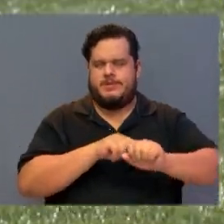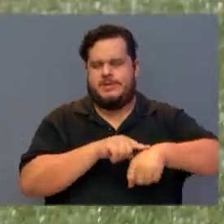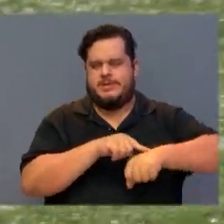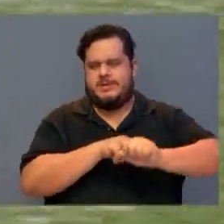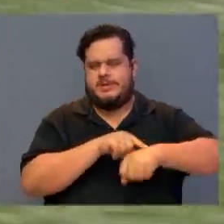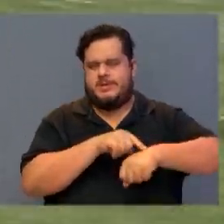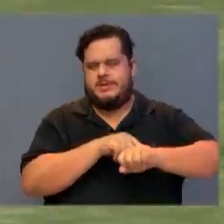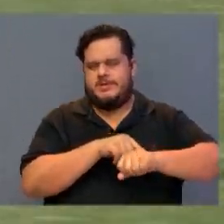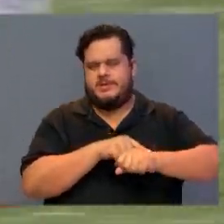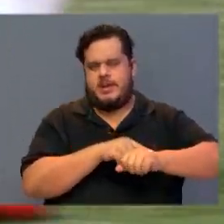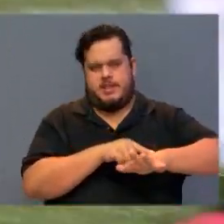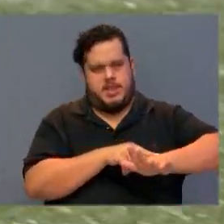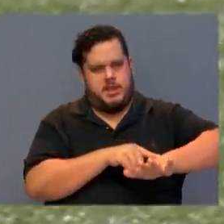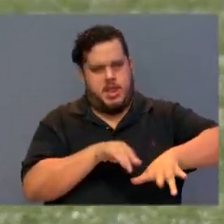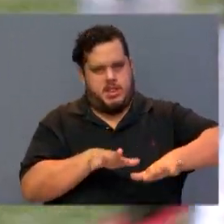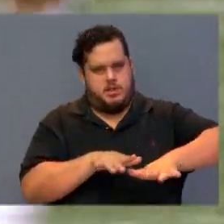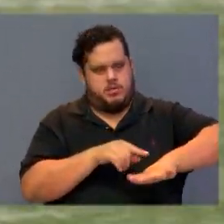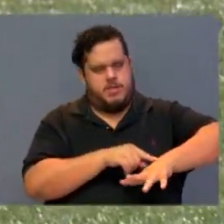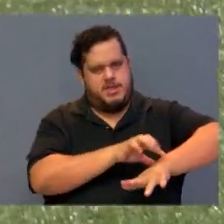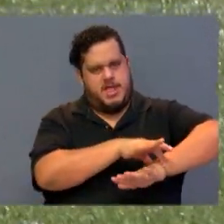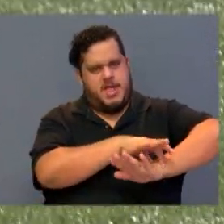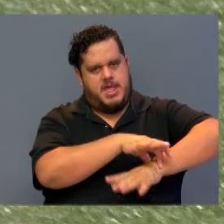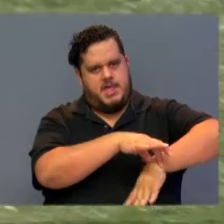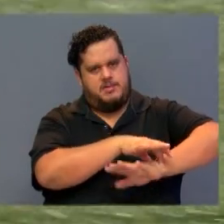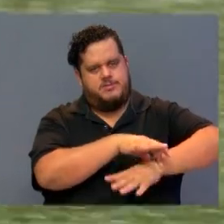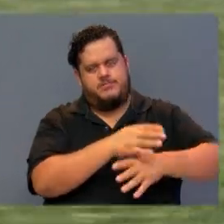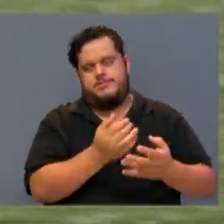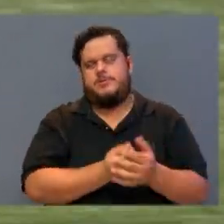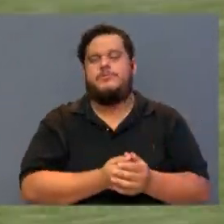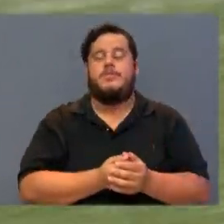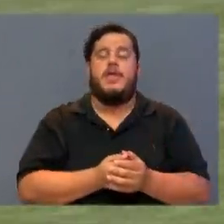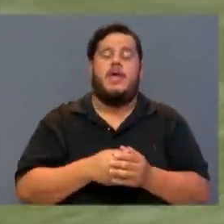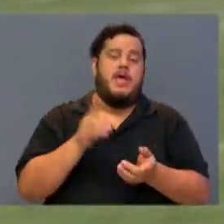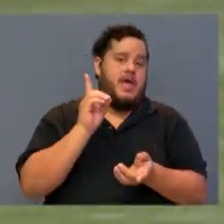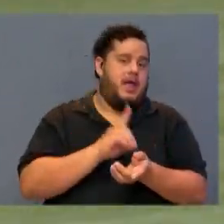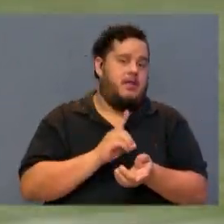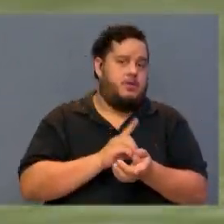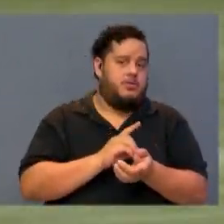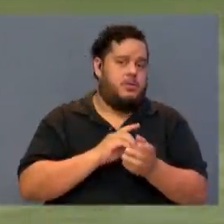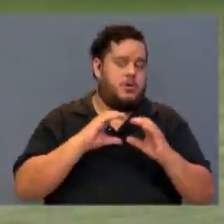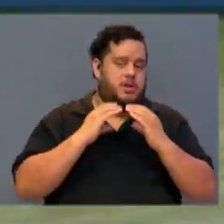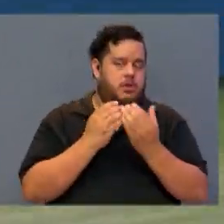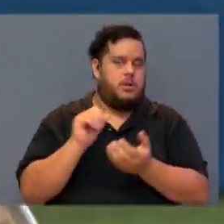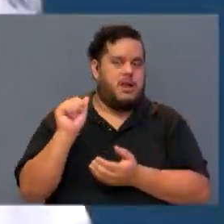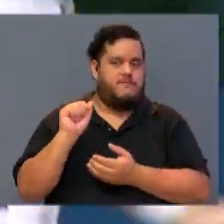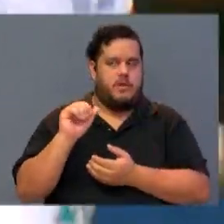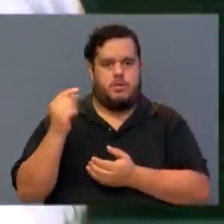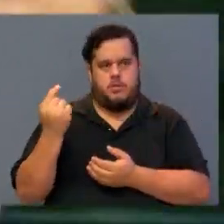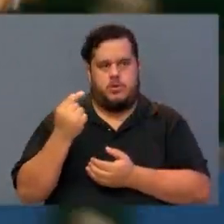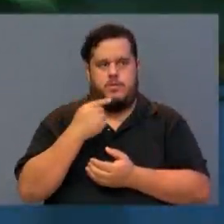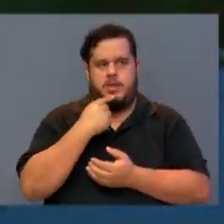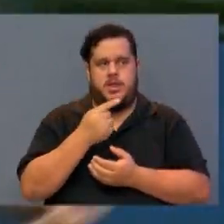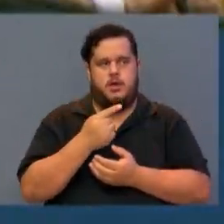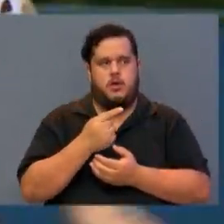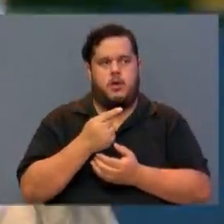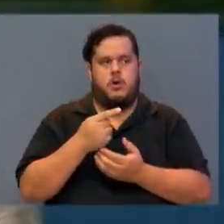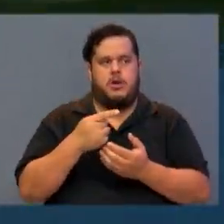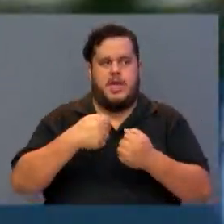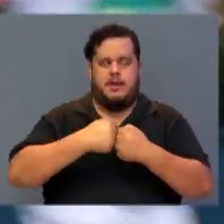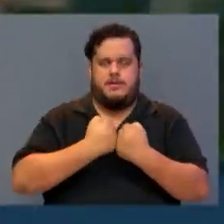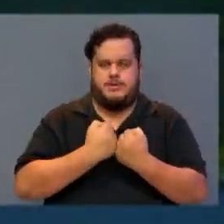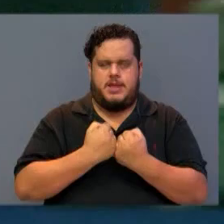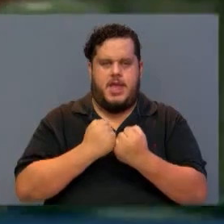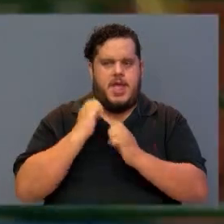quejaba bastante también el futbolista de Liga Deportiva Alajuelense. De hecho, el doctor del club, Alfredo Gómez, aseguró que la lesión del zaguero evoluciona